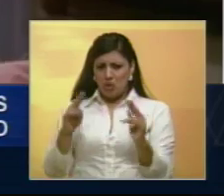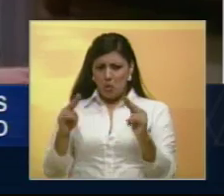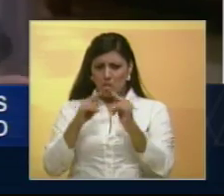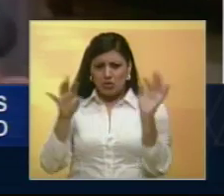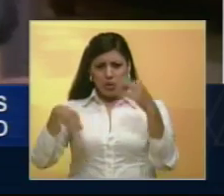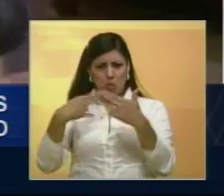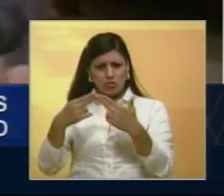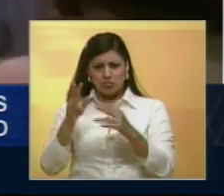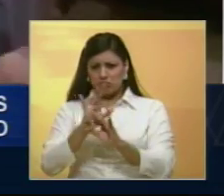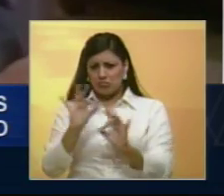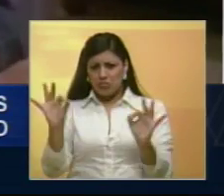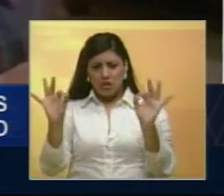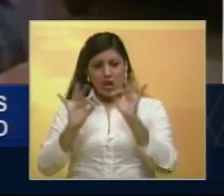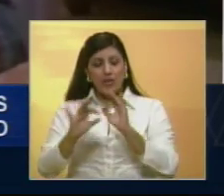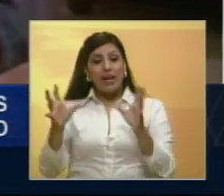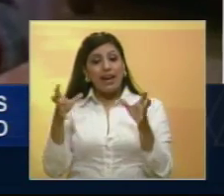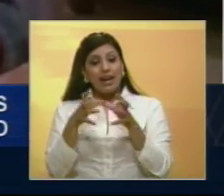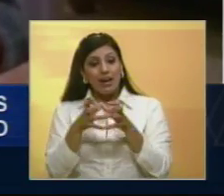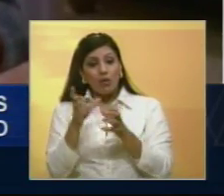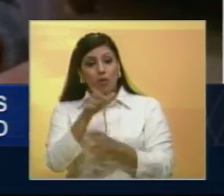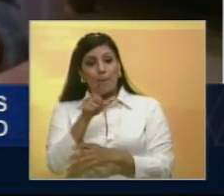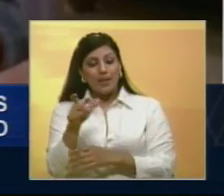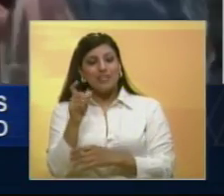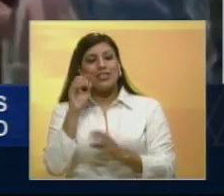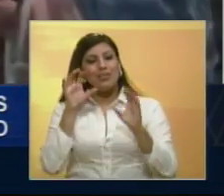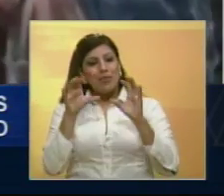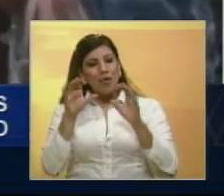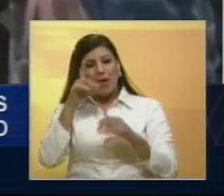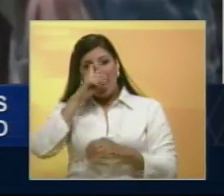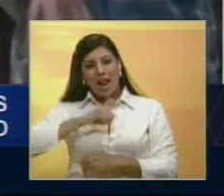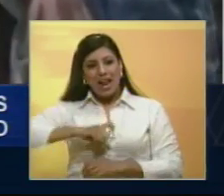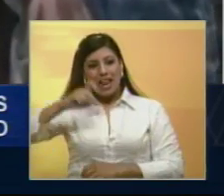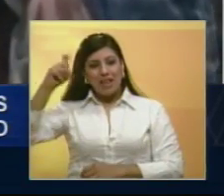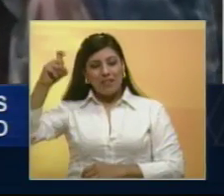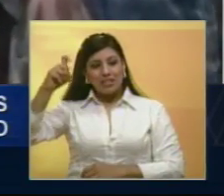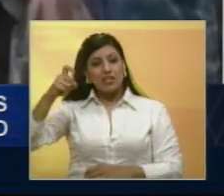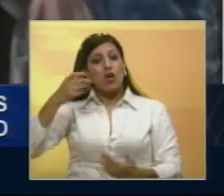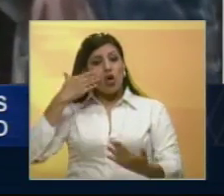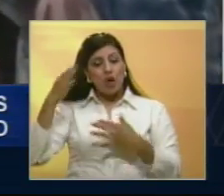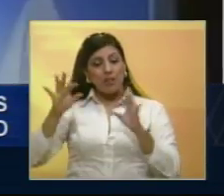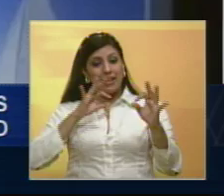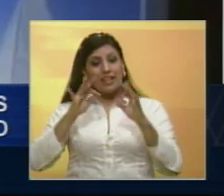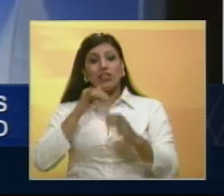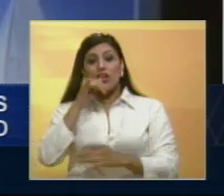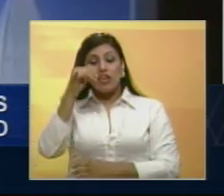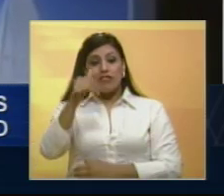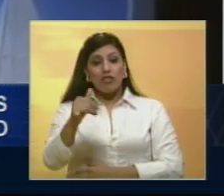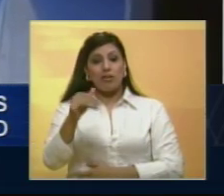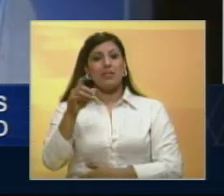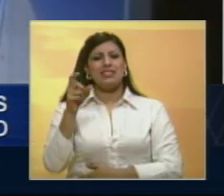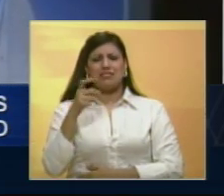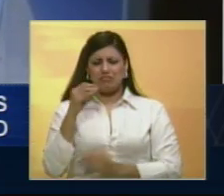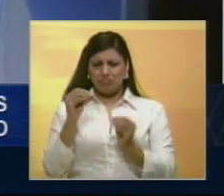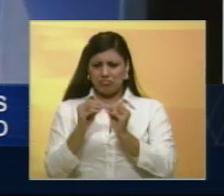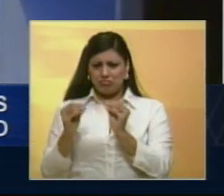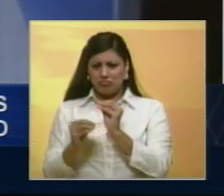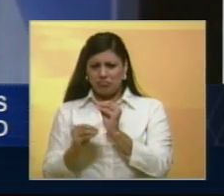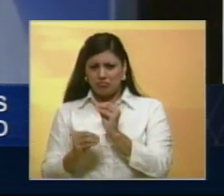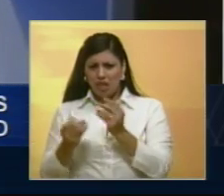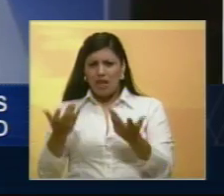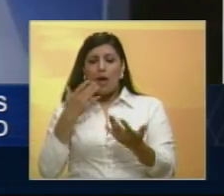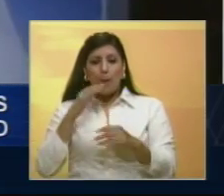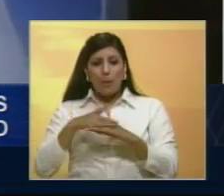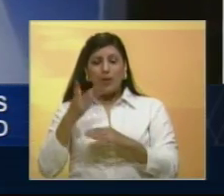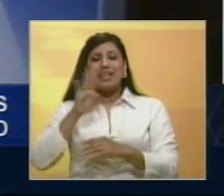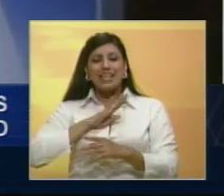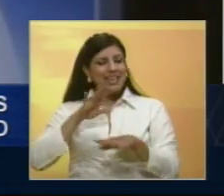los momentos de la reunión del elenco para un show aniversario. El actor dijo que la información era inexacta porque lo que sí